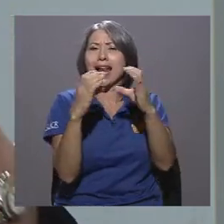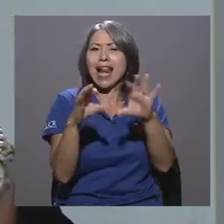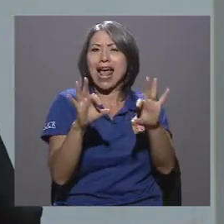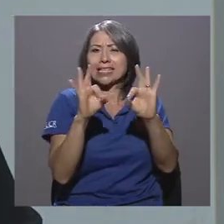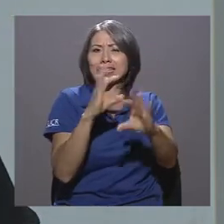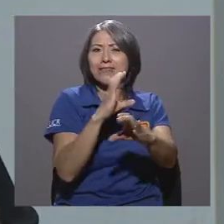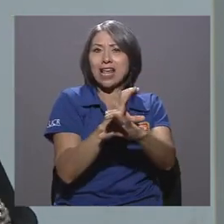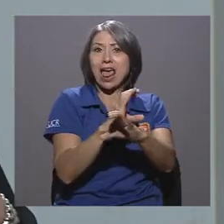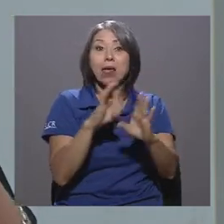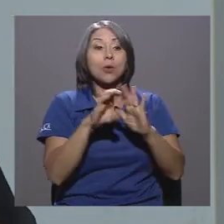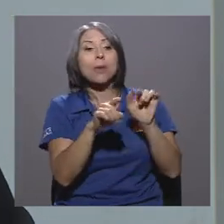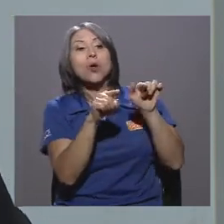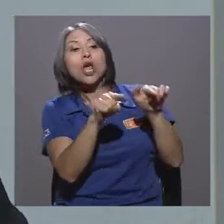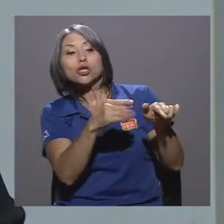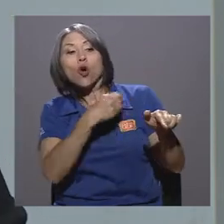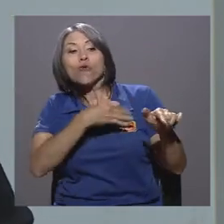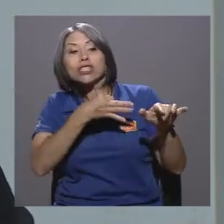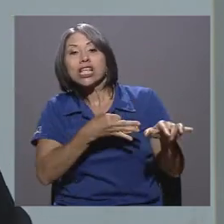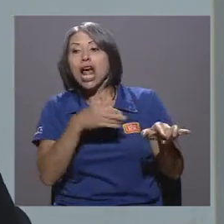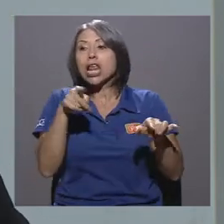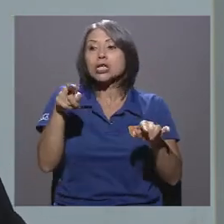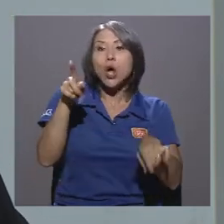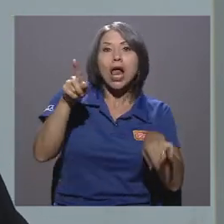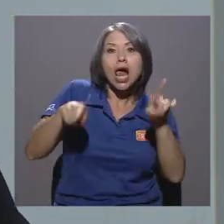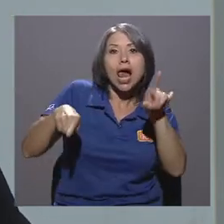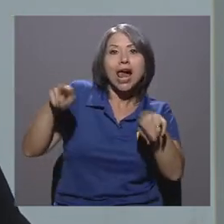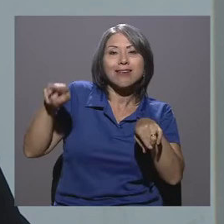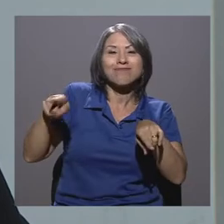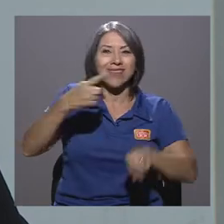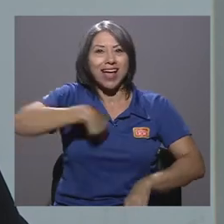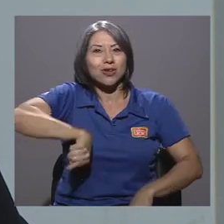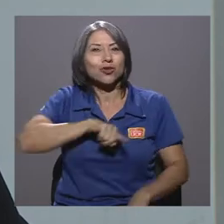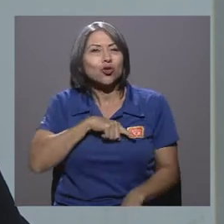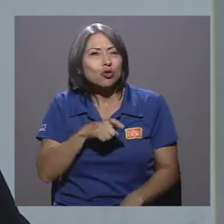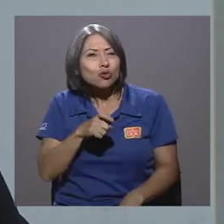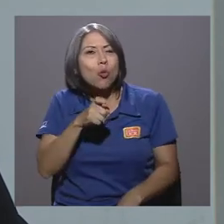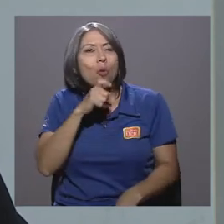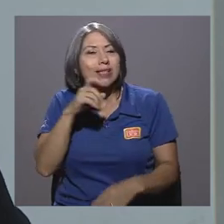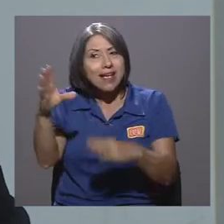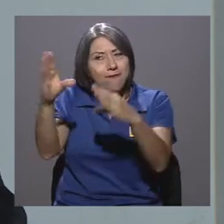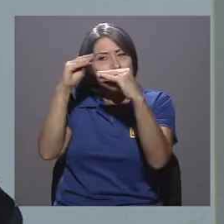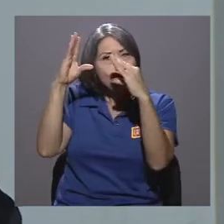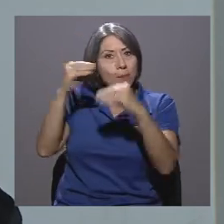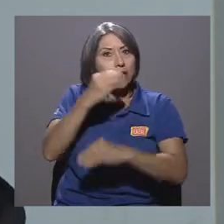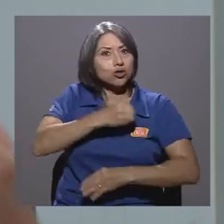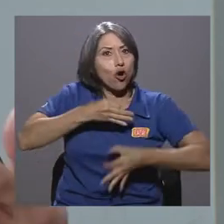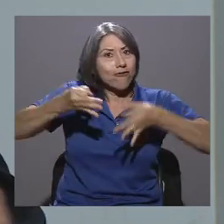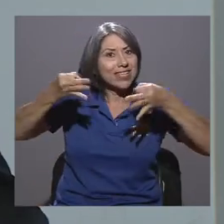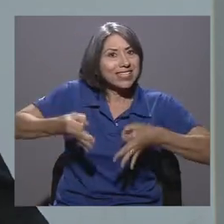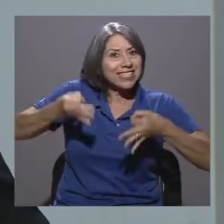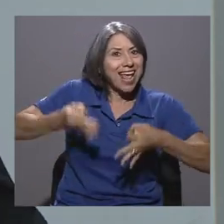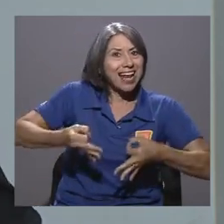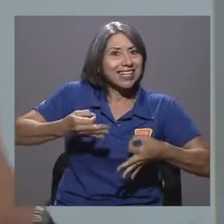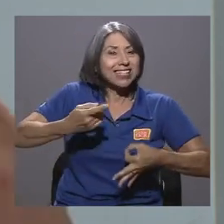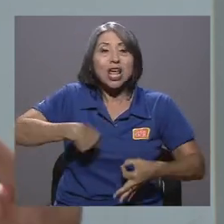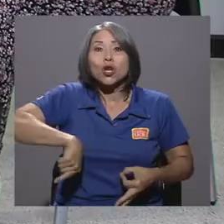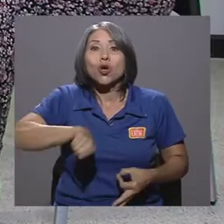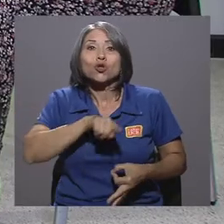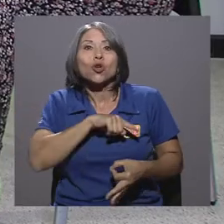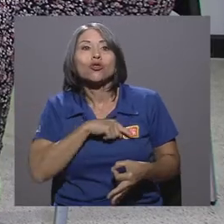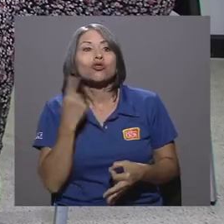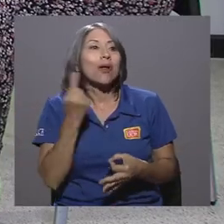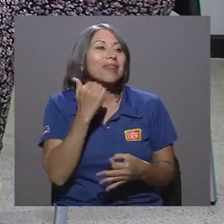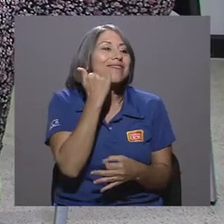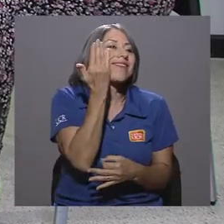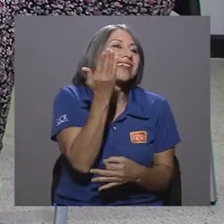es oficial, y a nosotros nos cuesta un poco tal vez informarnos de fuentes oficiales, no accesamos, nos queda más fácil el Facebook que el